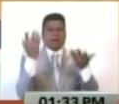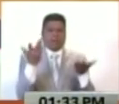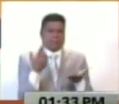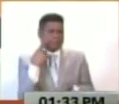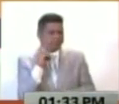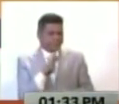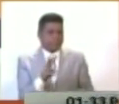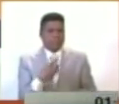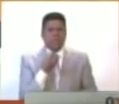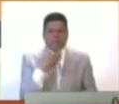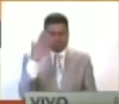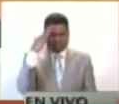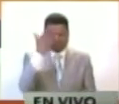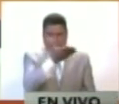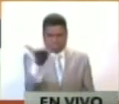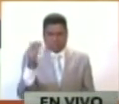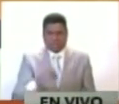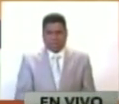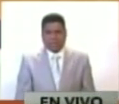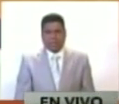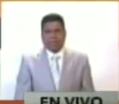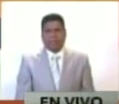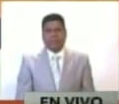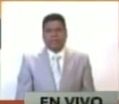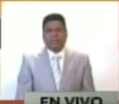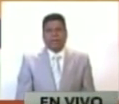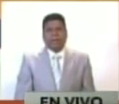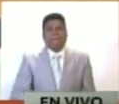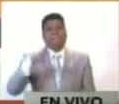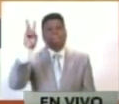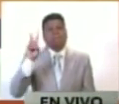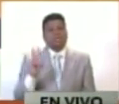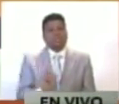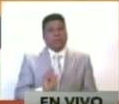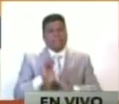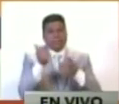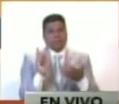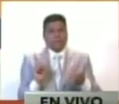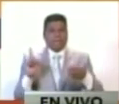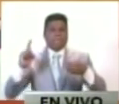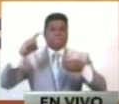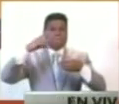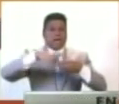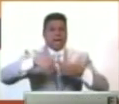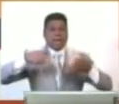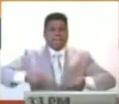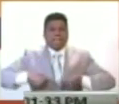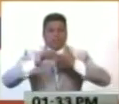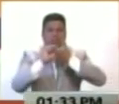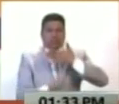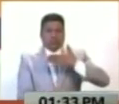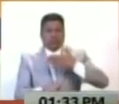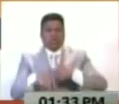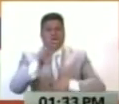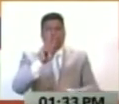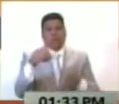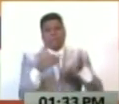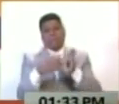bien saben, Venezuela ingresó a Mercosur en el año 2012, específicamente en el mes de agosto, agosto